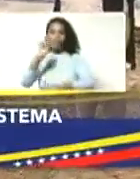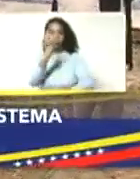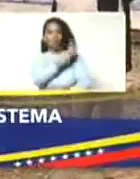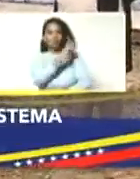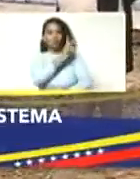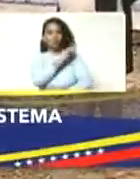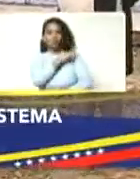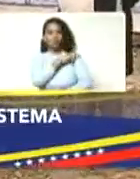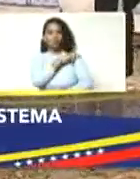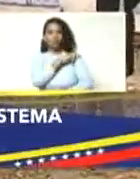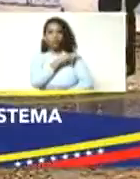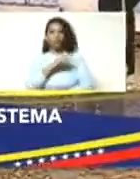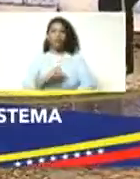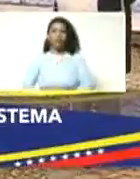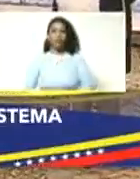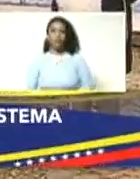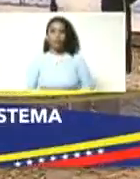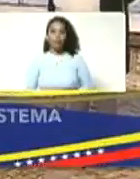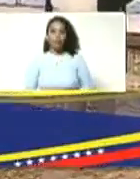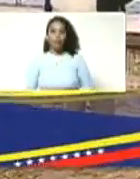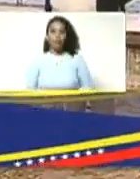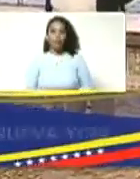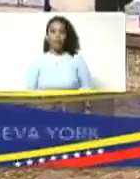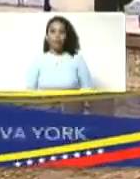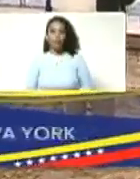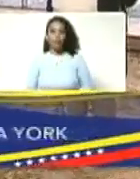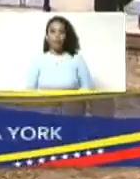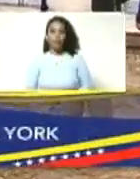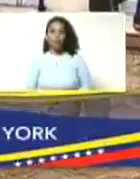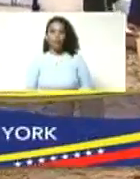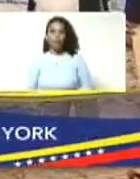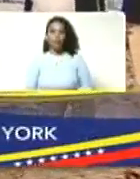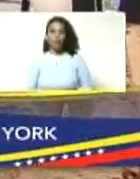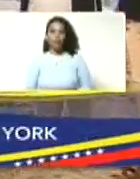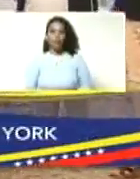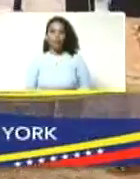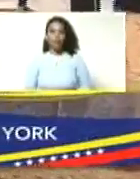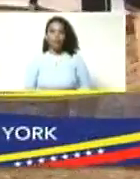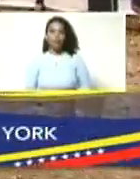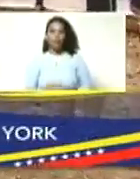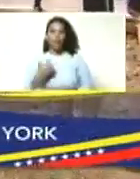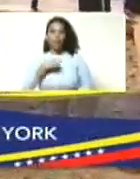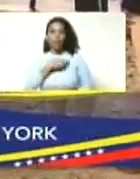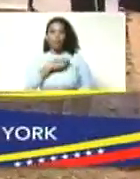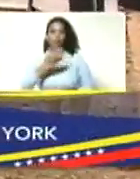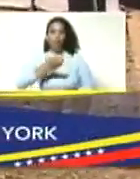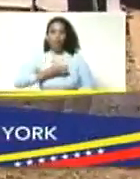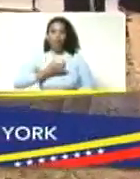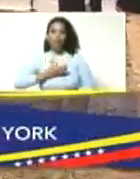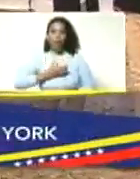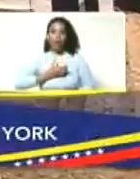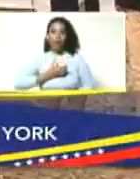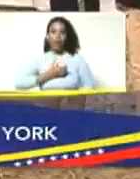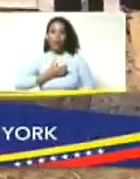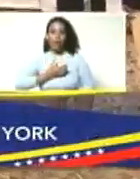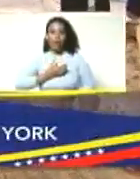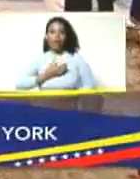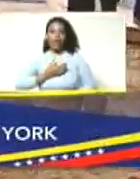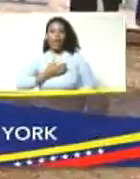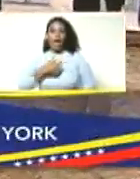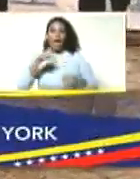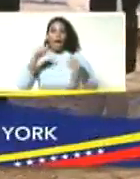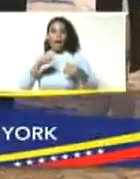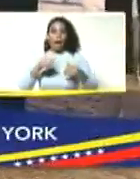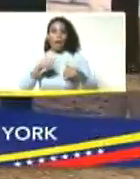jefe, Vladimir Padrino López. Y nuestro alcalde de Santa Teresa,